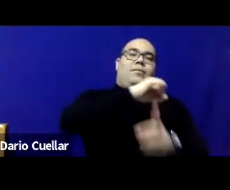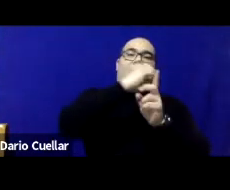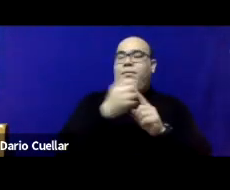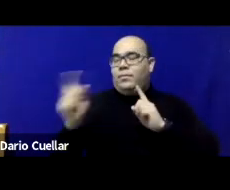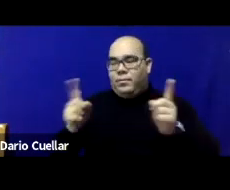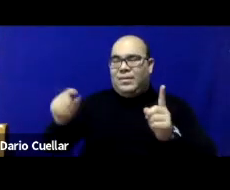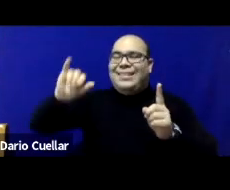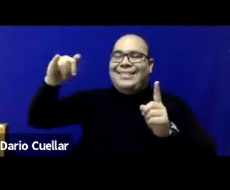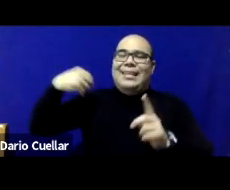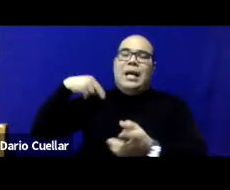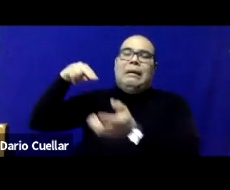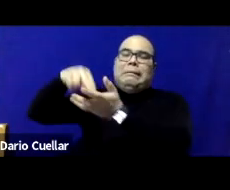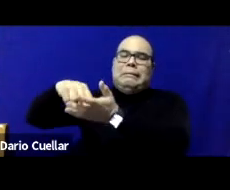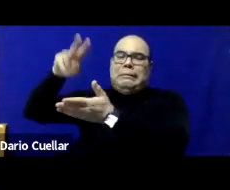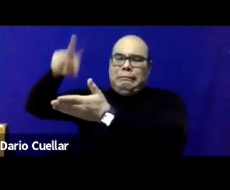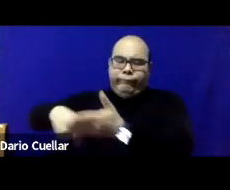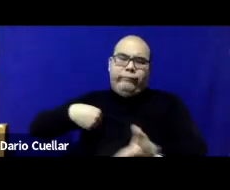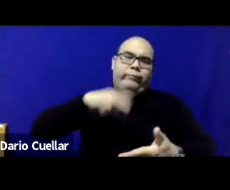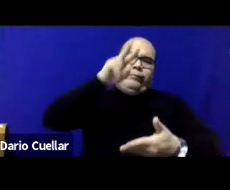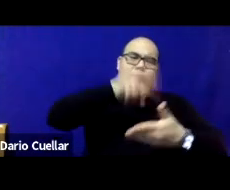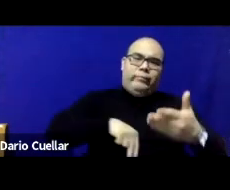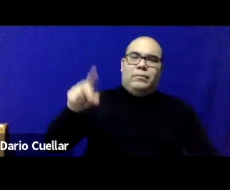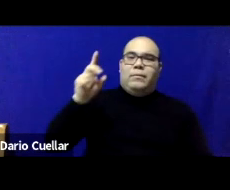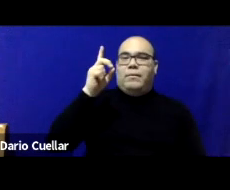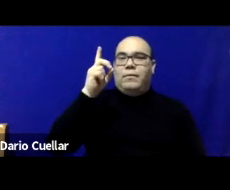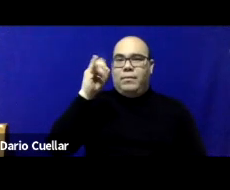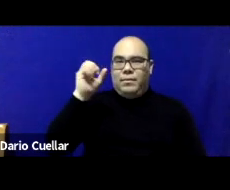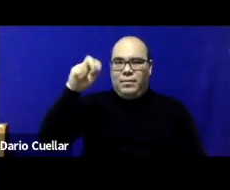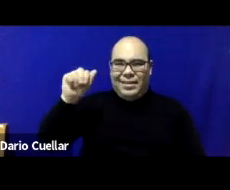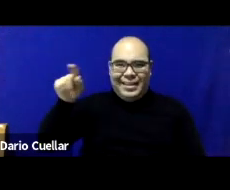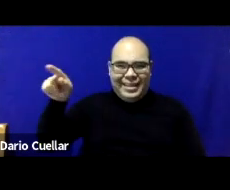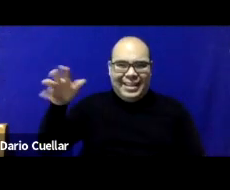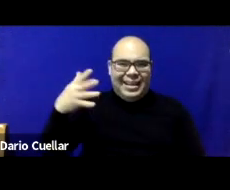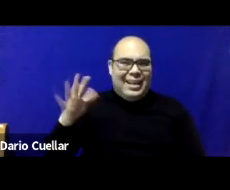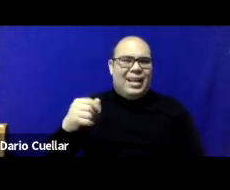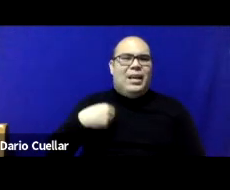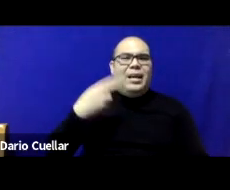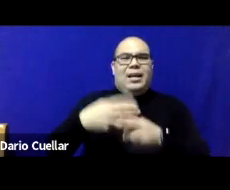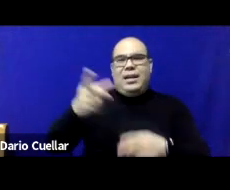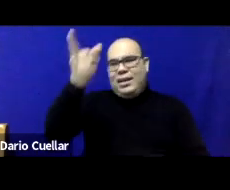unos autores principales, ay, que Diana, sí, ahorita se me olvidó el nombre,